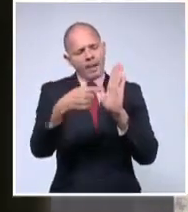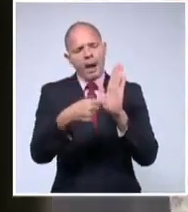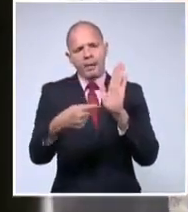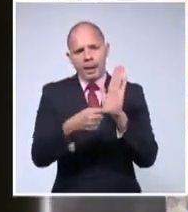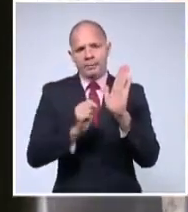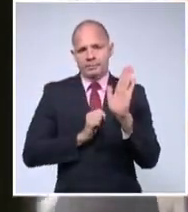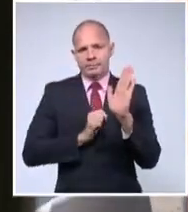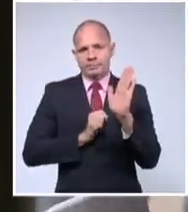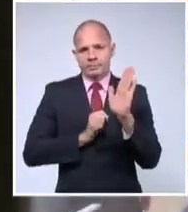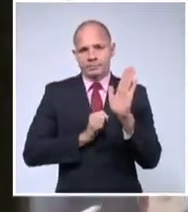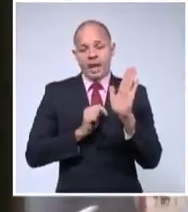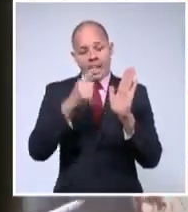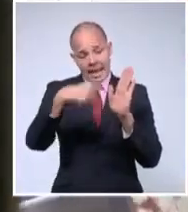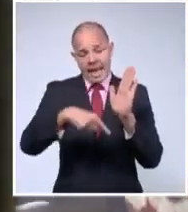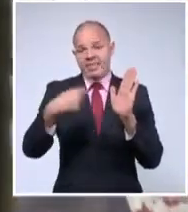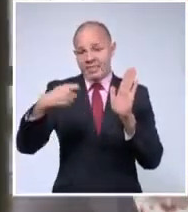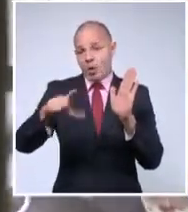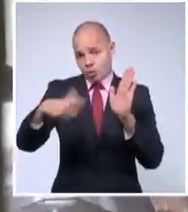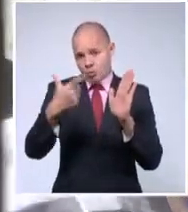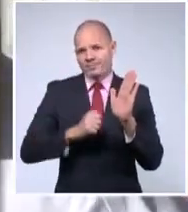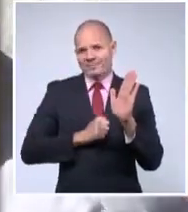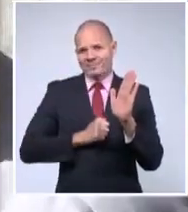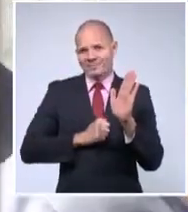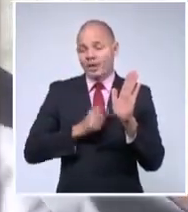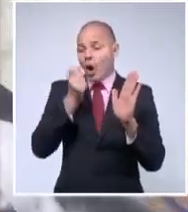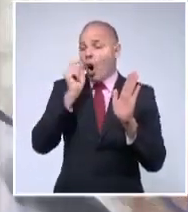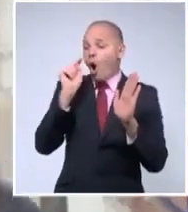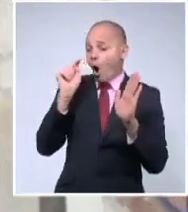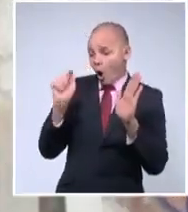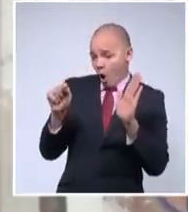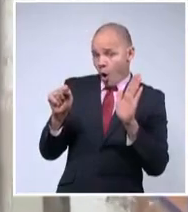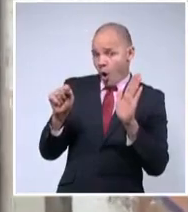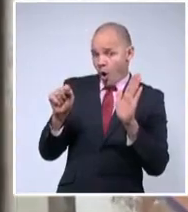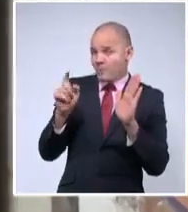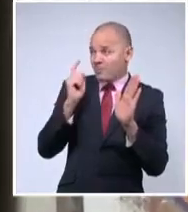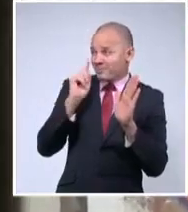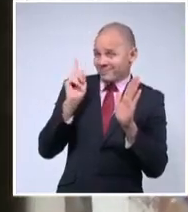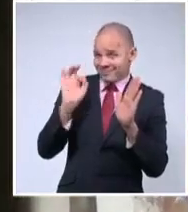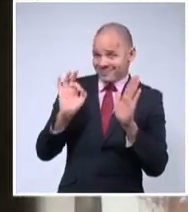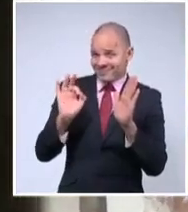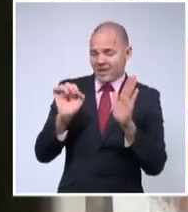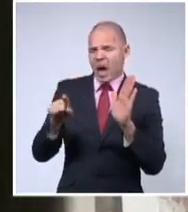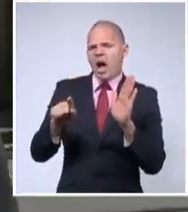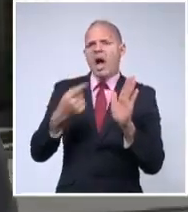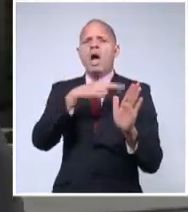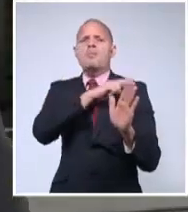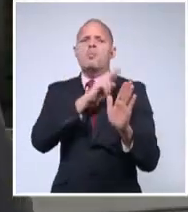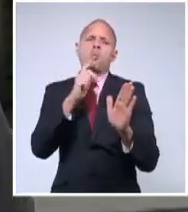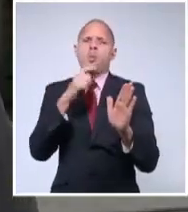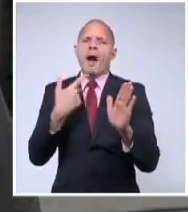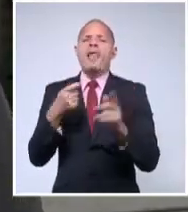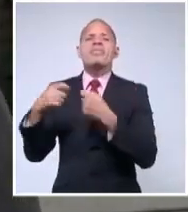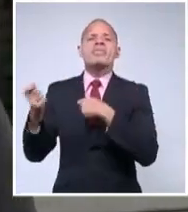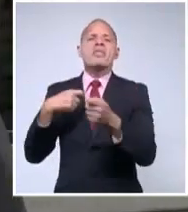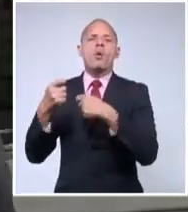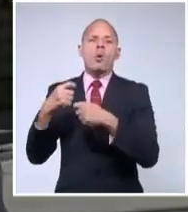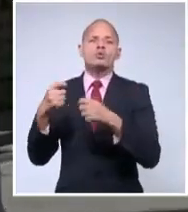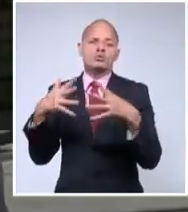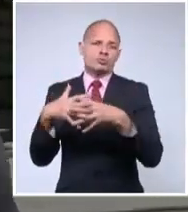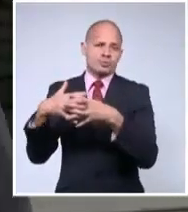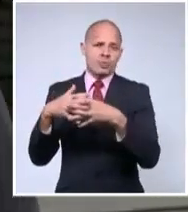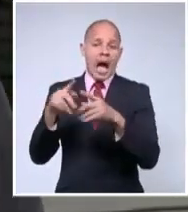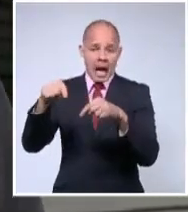Unidos, está obligado en el país donde está acreditado, en este caso Cuba, a respetar las leyes y los reglamentos del país, en